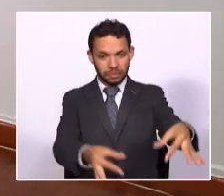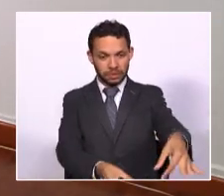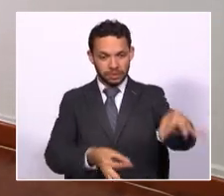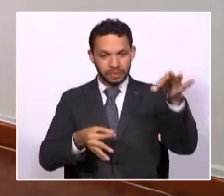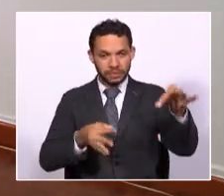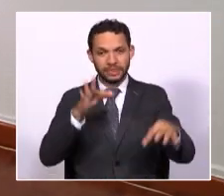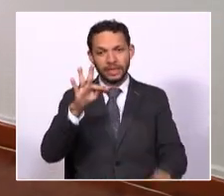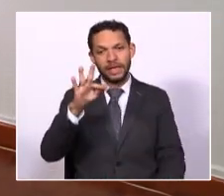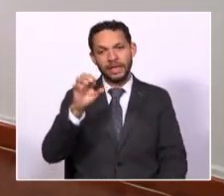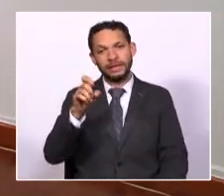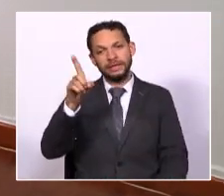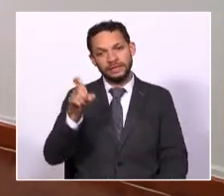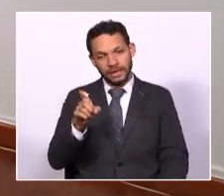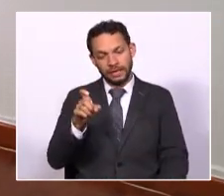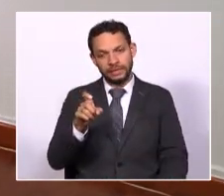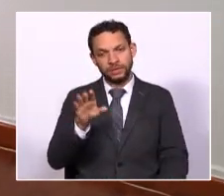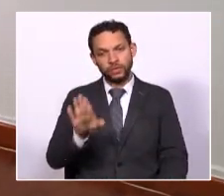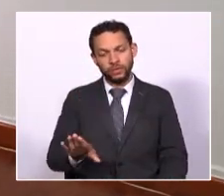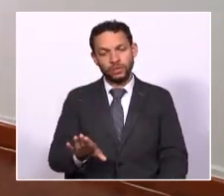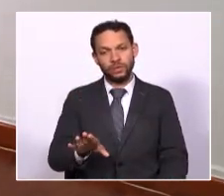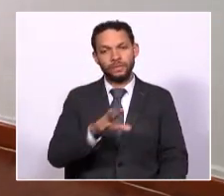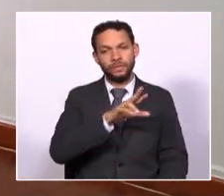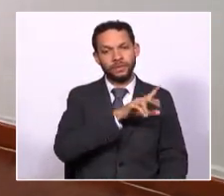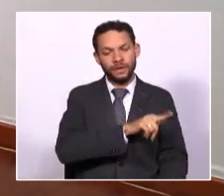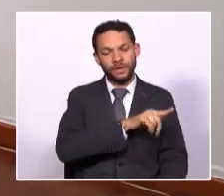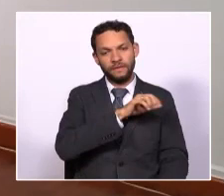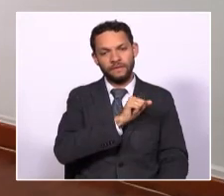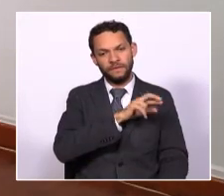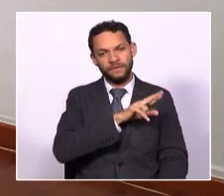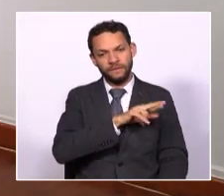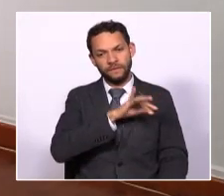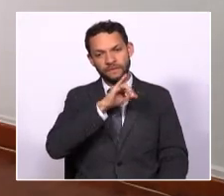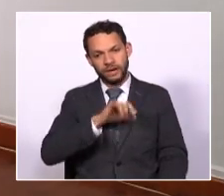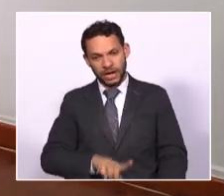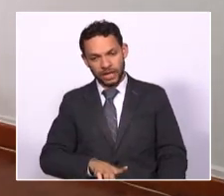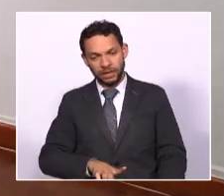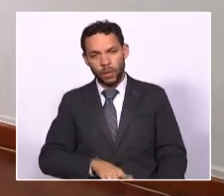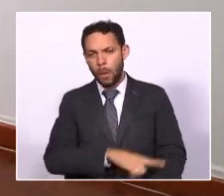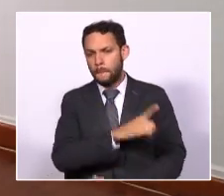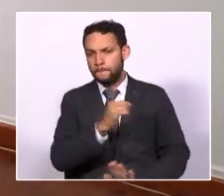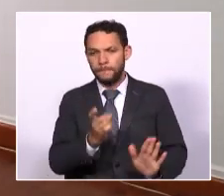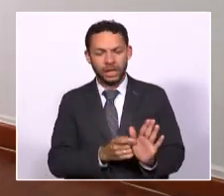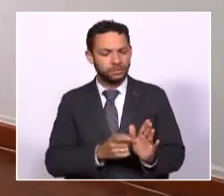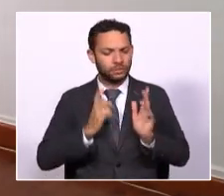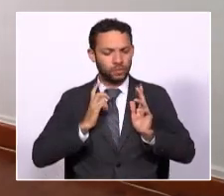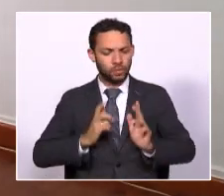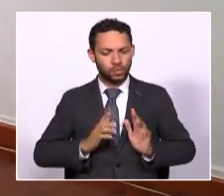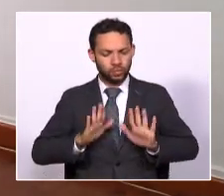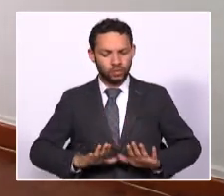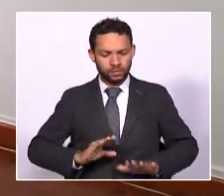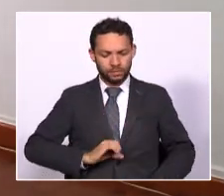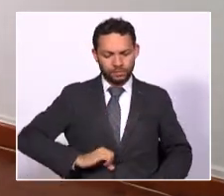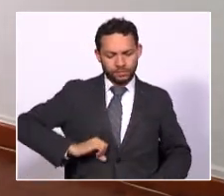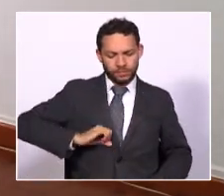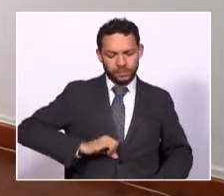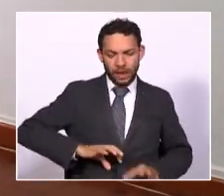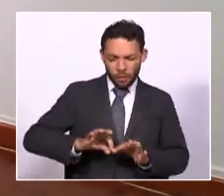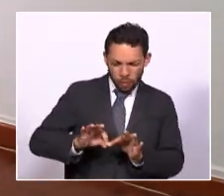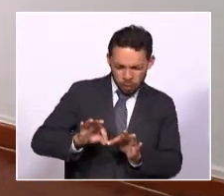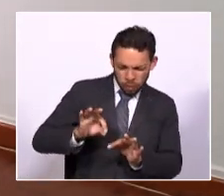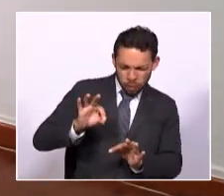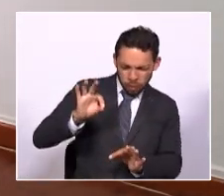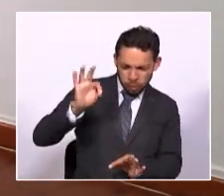Farril. Y ahí le hacen una radiografía desde acá hasta los talones y les dicen si hay un acortamiento en una de las